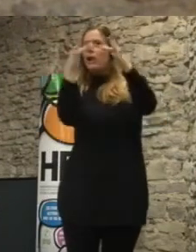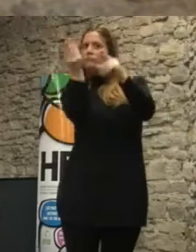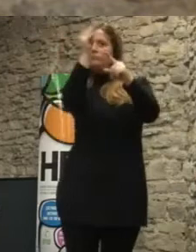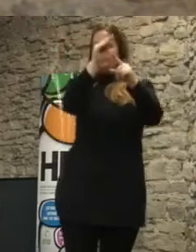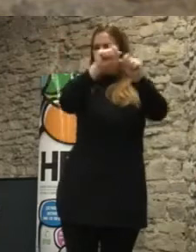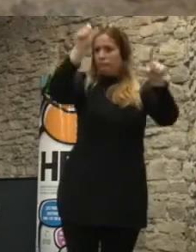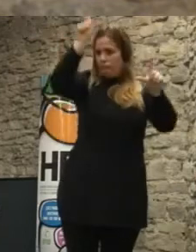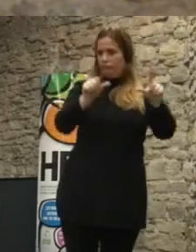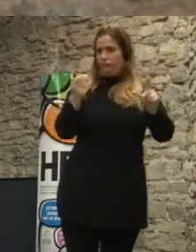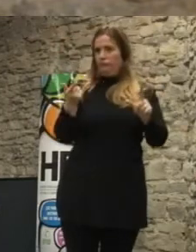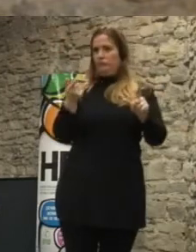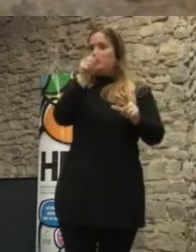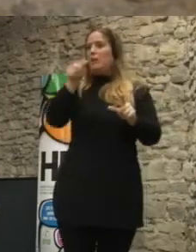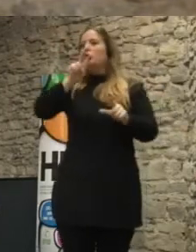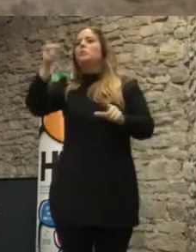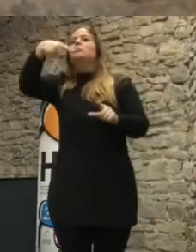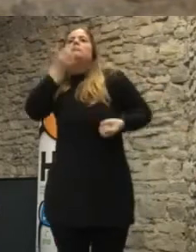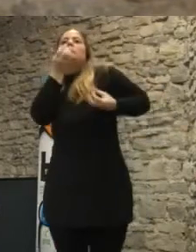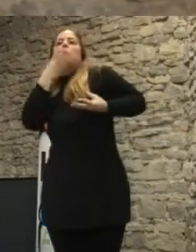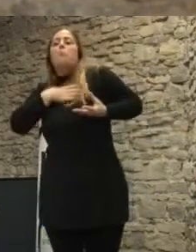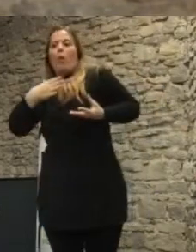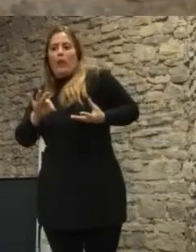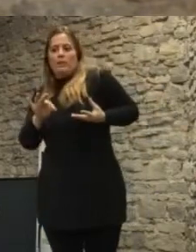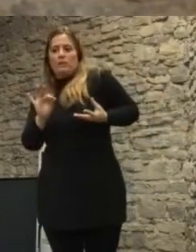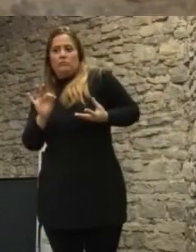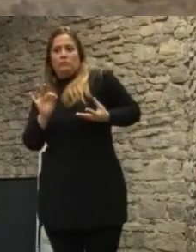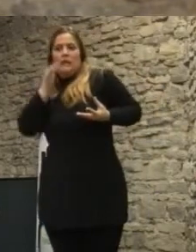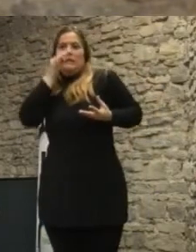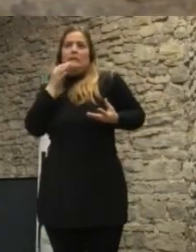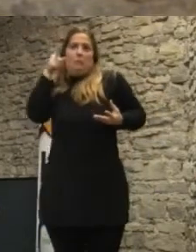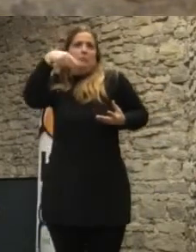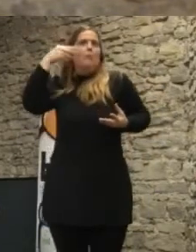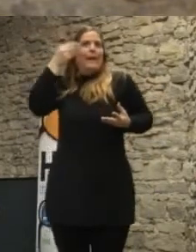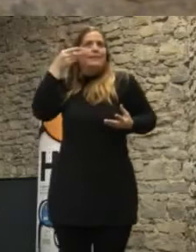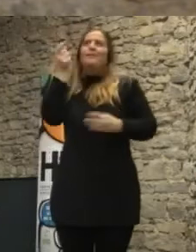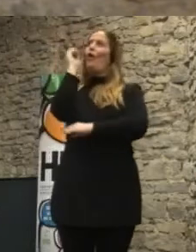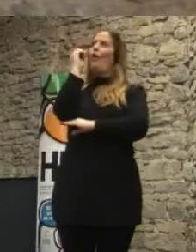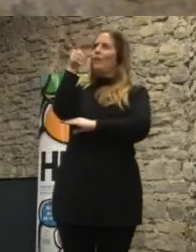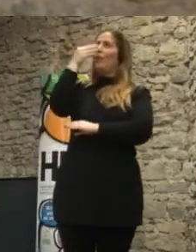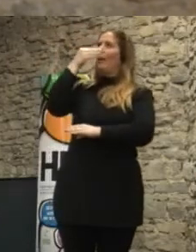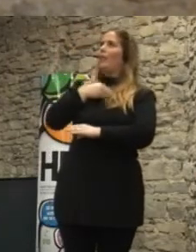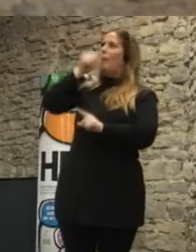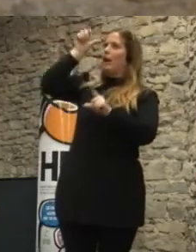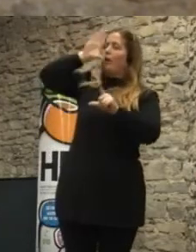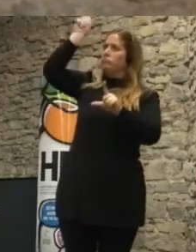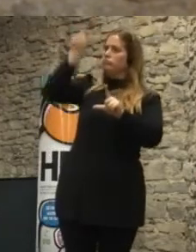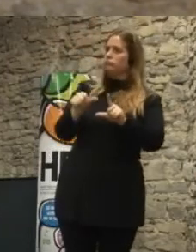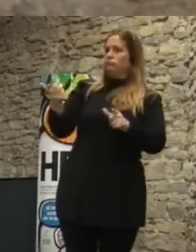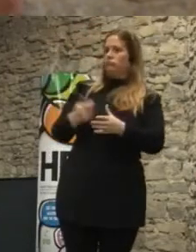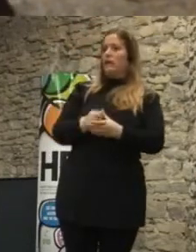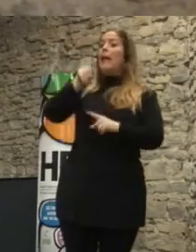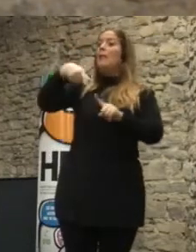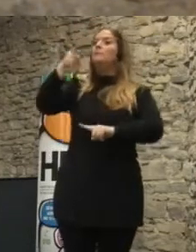digo porque lo podéis trasladar a otras personas si consideráis que la conferencia merece la pena, ¿no? Y luego remarcar,